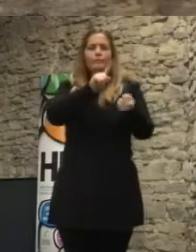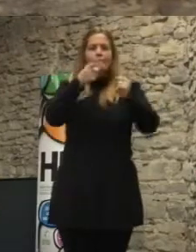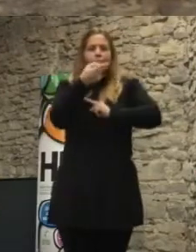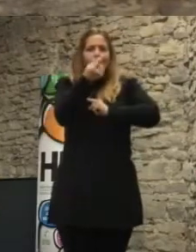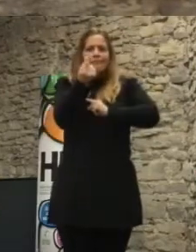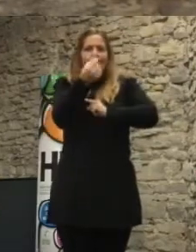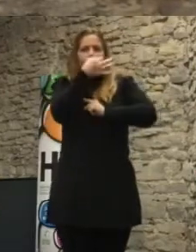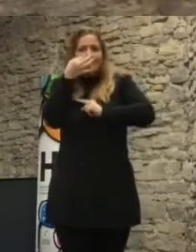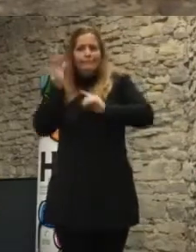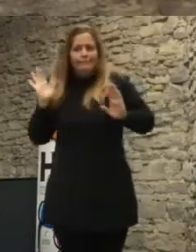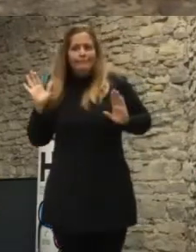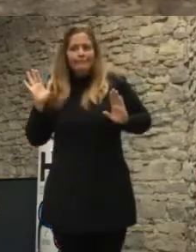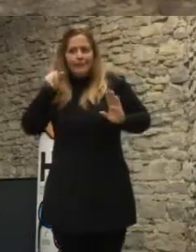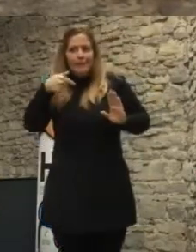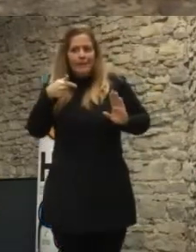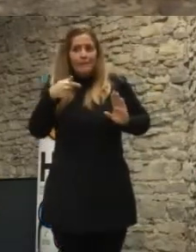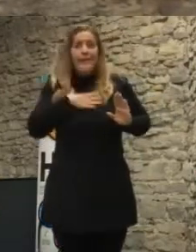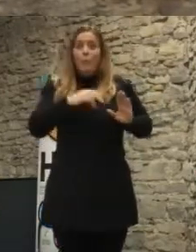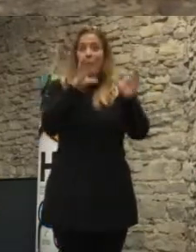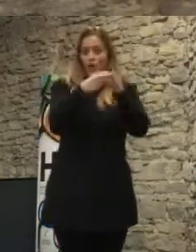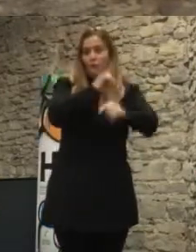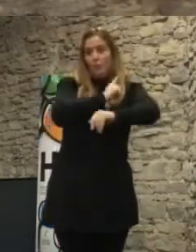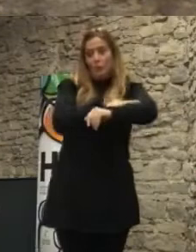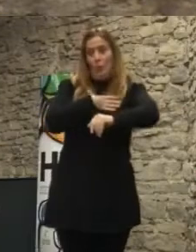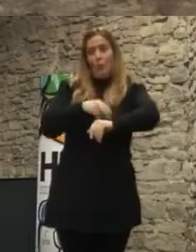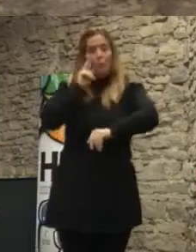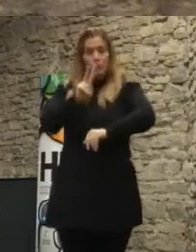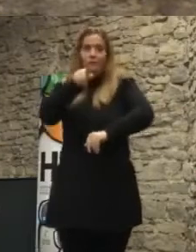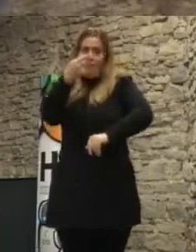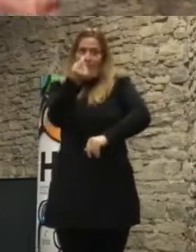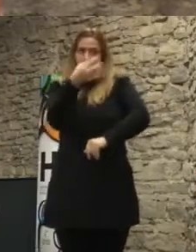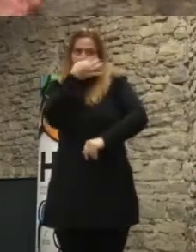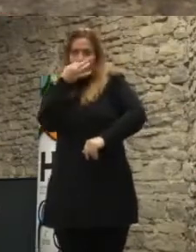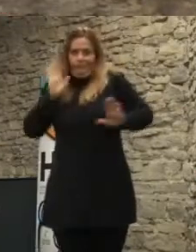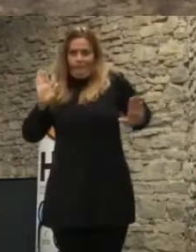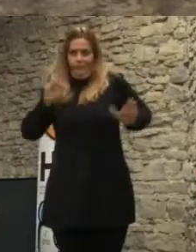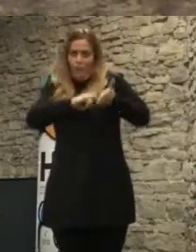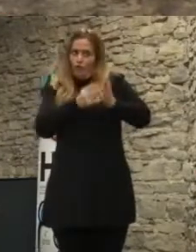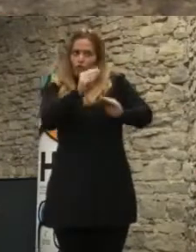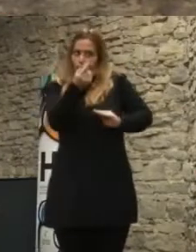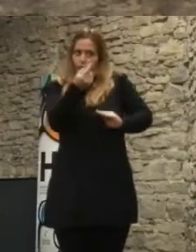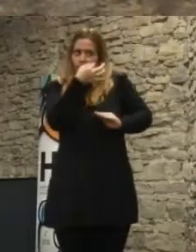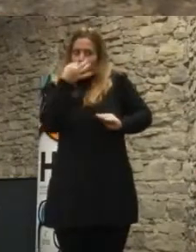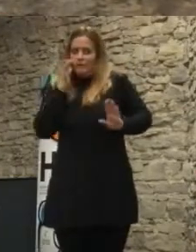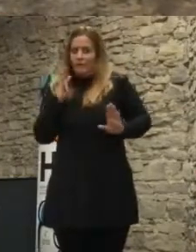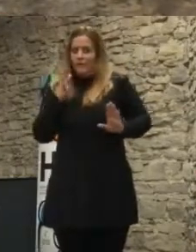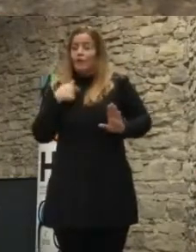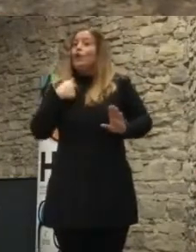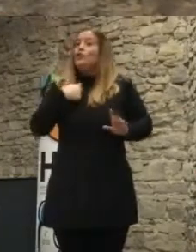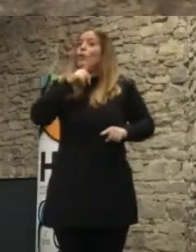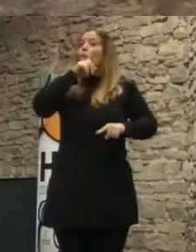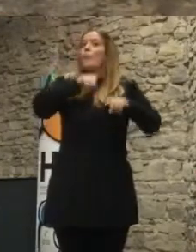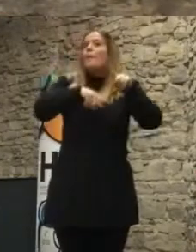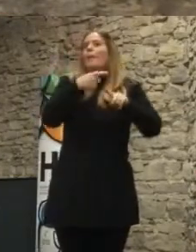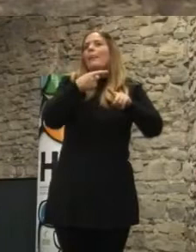clubes deportivos, pues nos podemos encontrar esto, ¿no? Entonces, yo más que meter a todos los clubes deportivos en un sitio o en otro, haría con los clubes